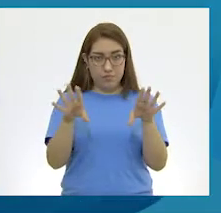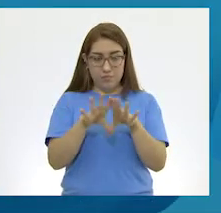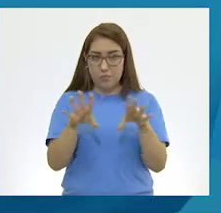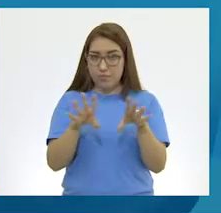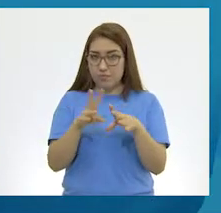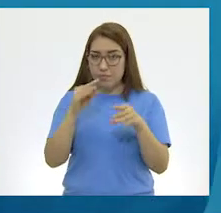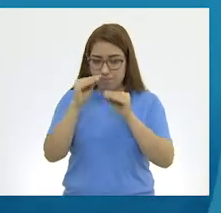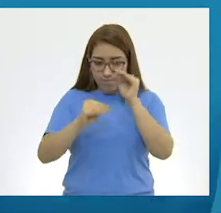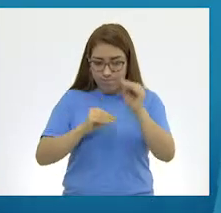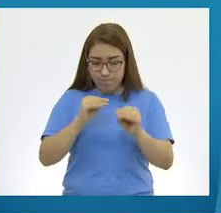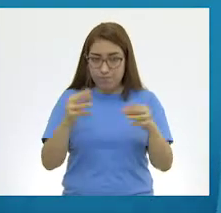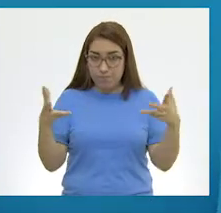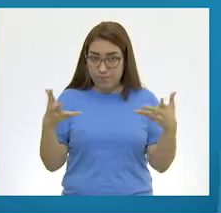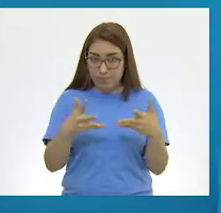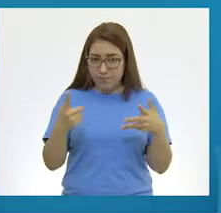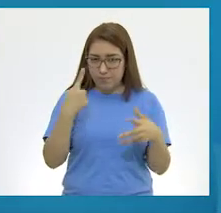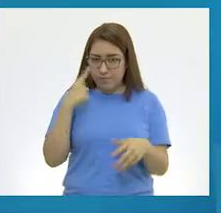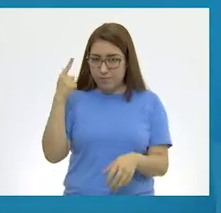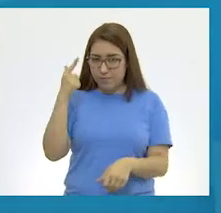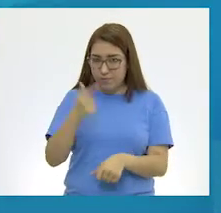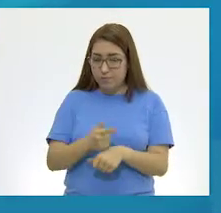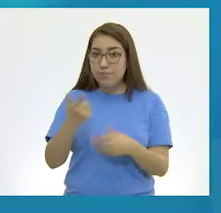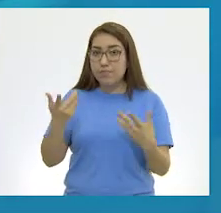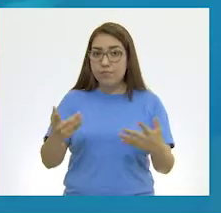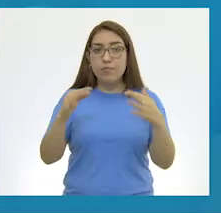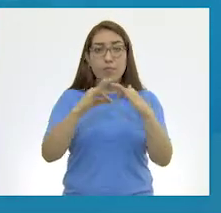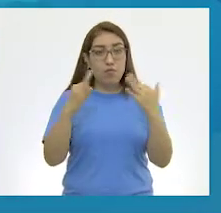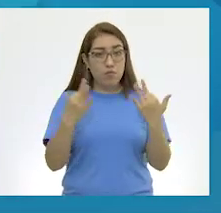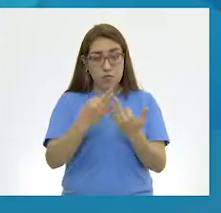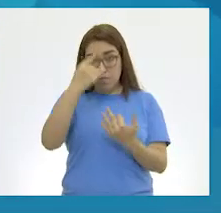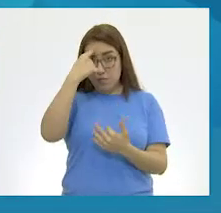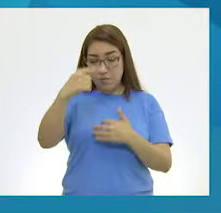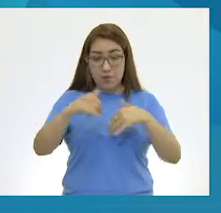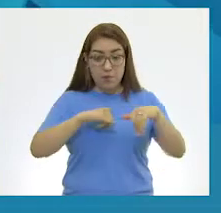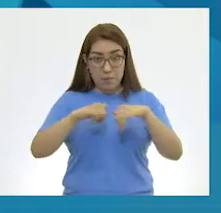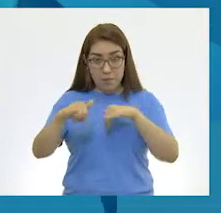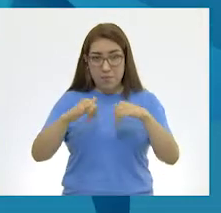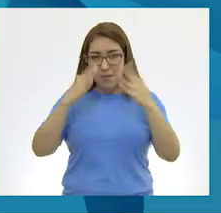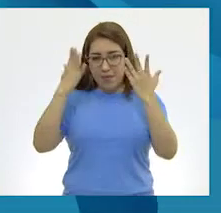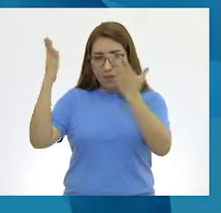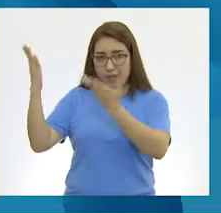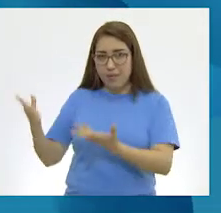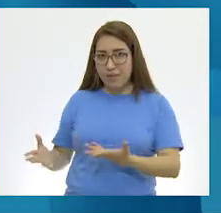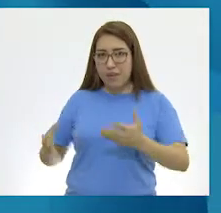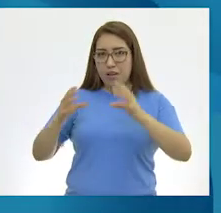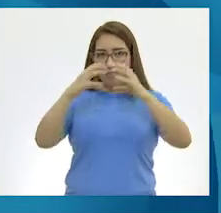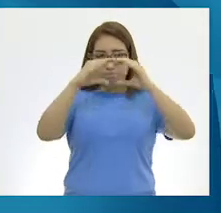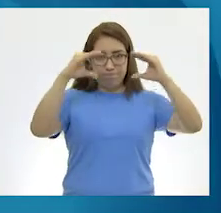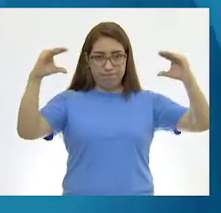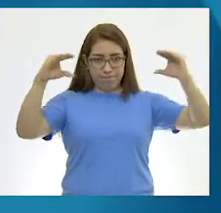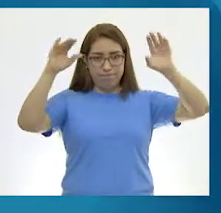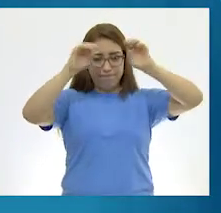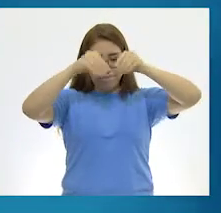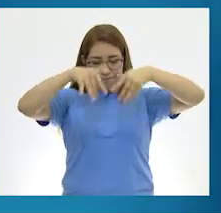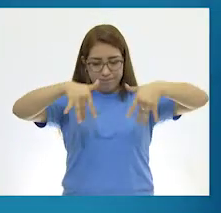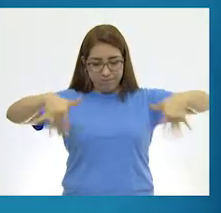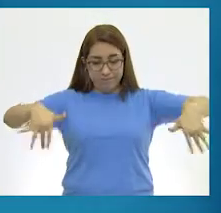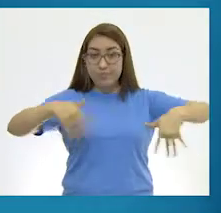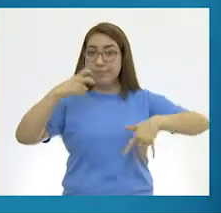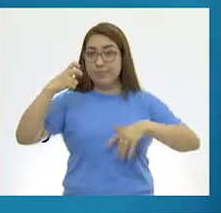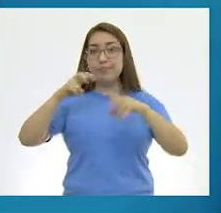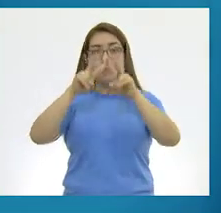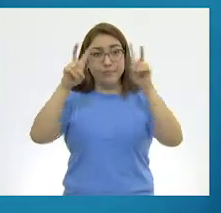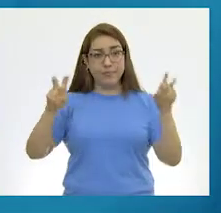monografía. Si se dan cuenta, los conceptos que coloqué en mi mapa van a ser algunos de los temas que voy a tratar.